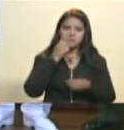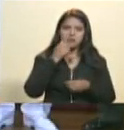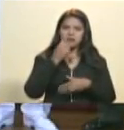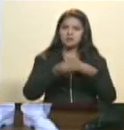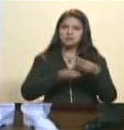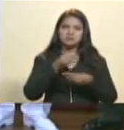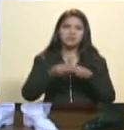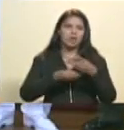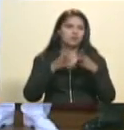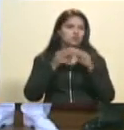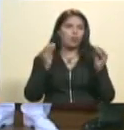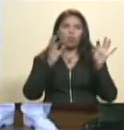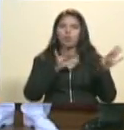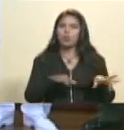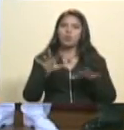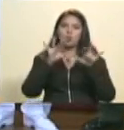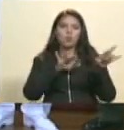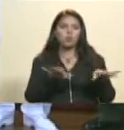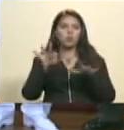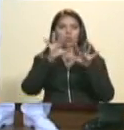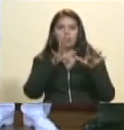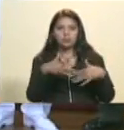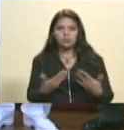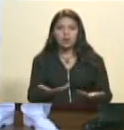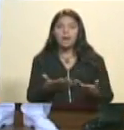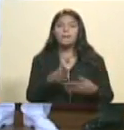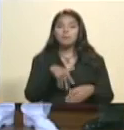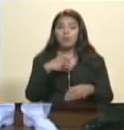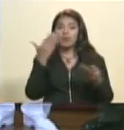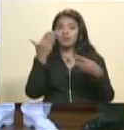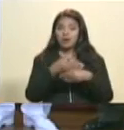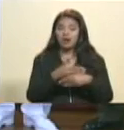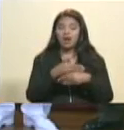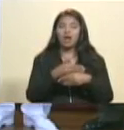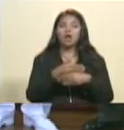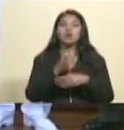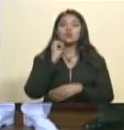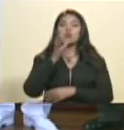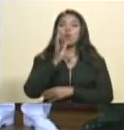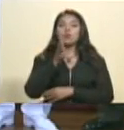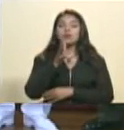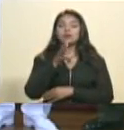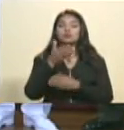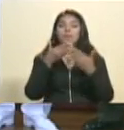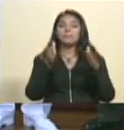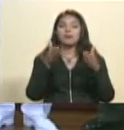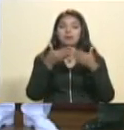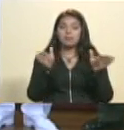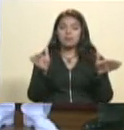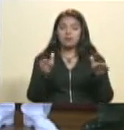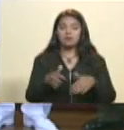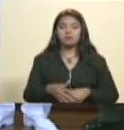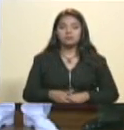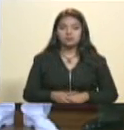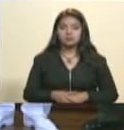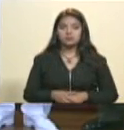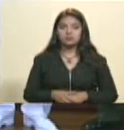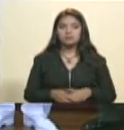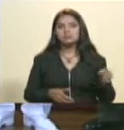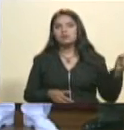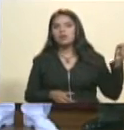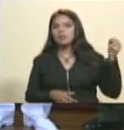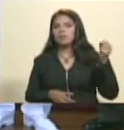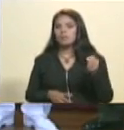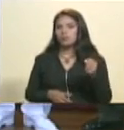las maniobras para bloquear el Congreso Anfictiónico de Panamá, se impuso pues